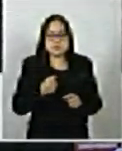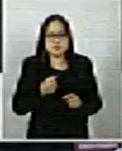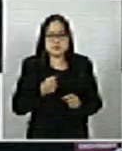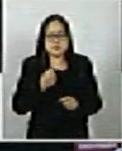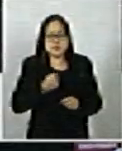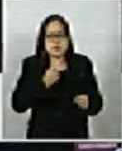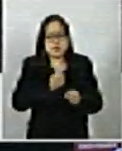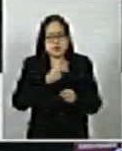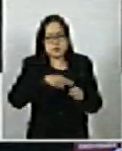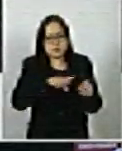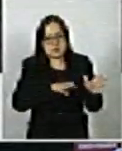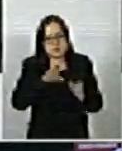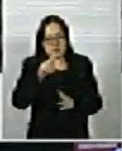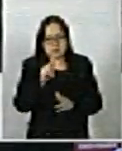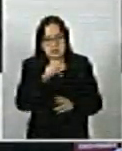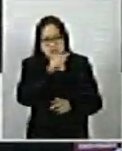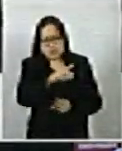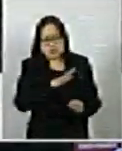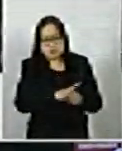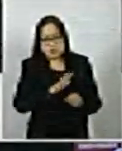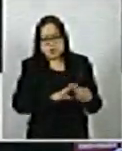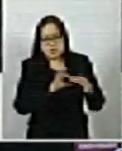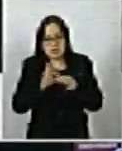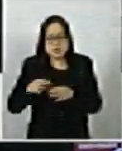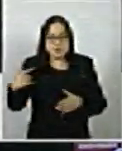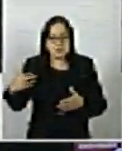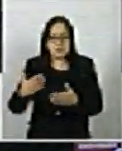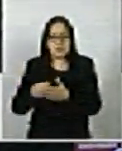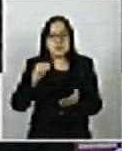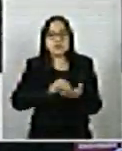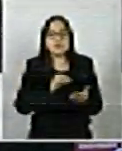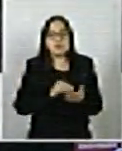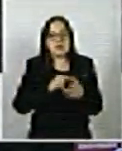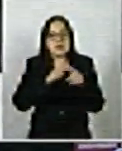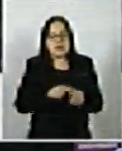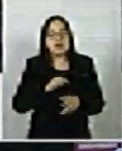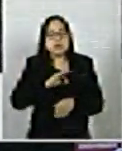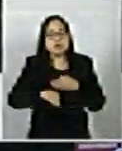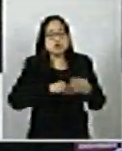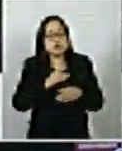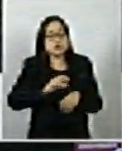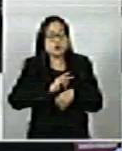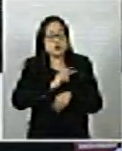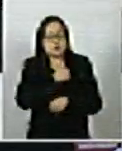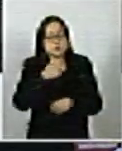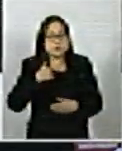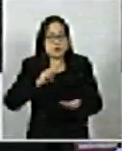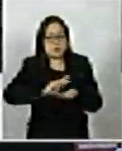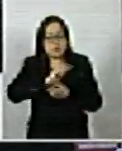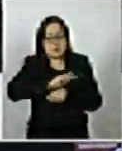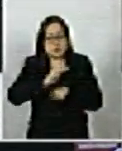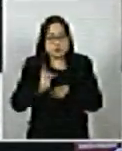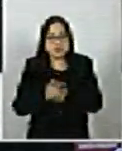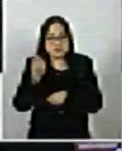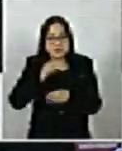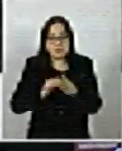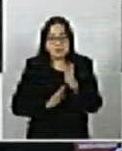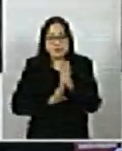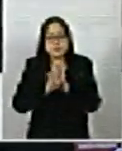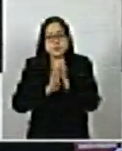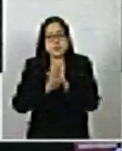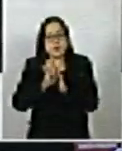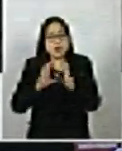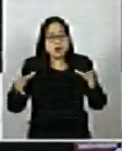hizo una maniobra que dura hasta ahora. Todos los miembros en desarrollo